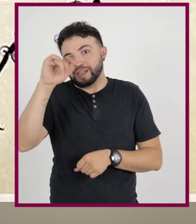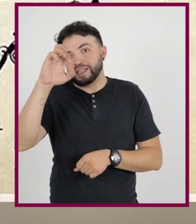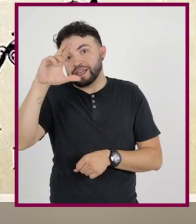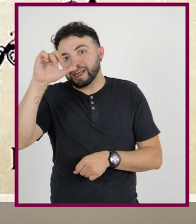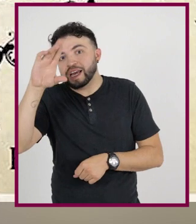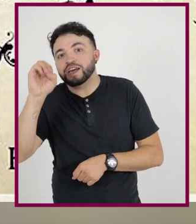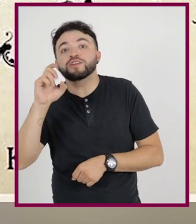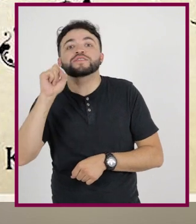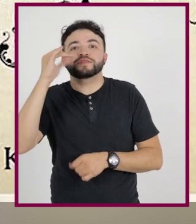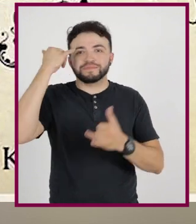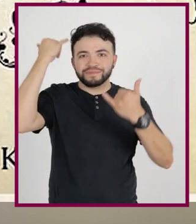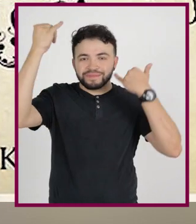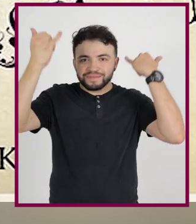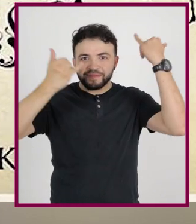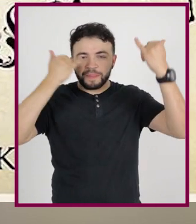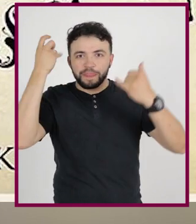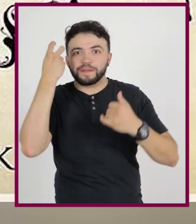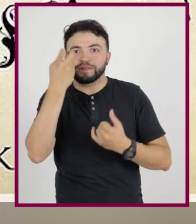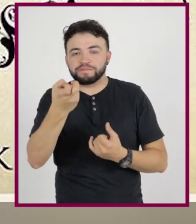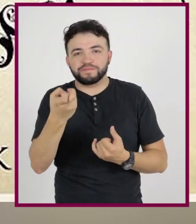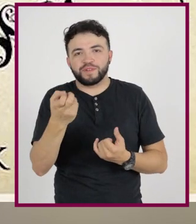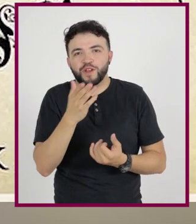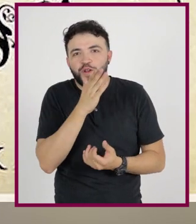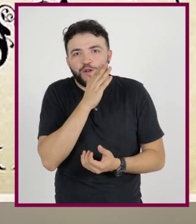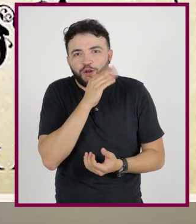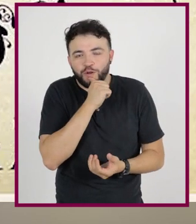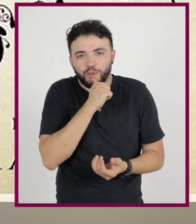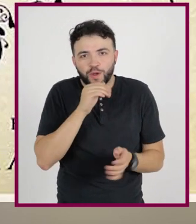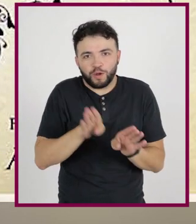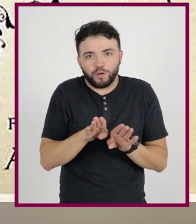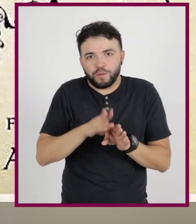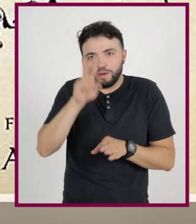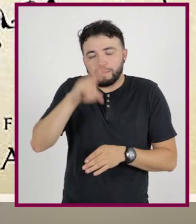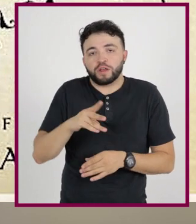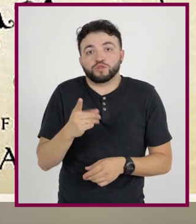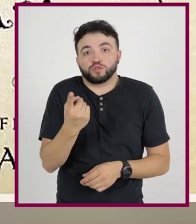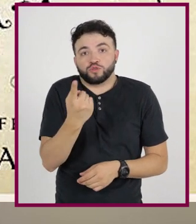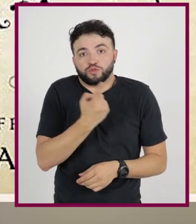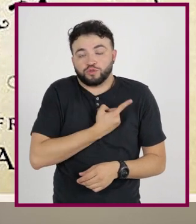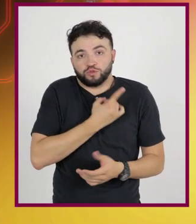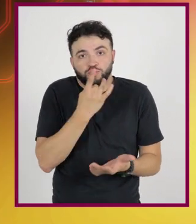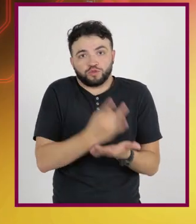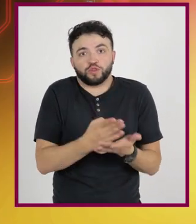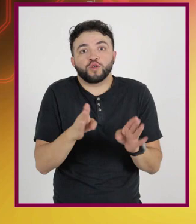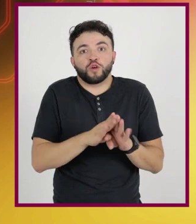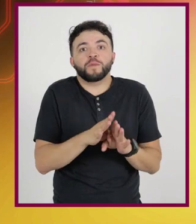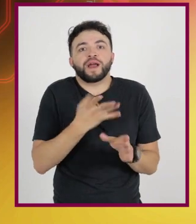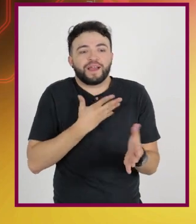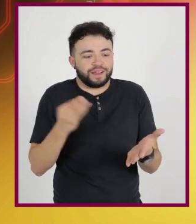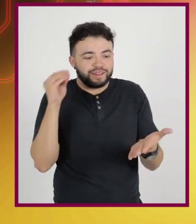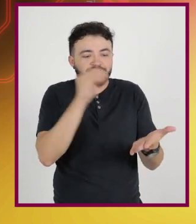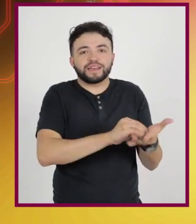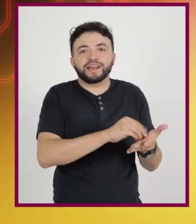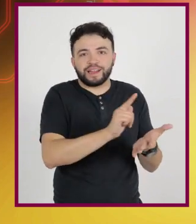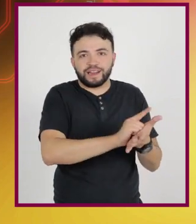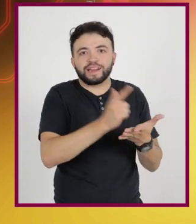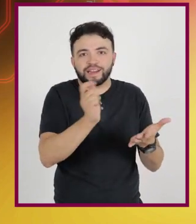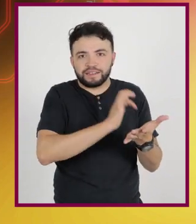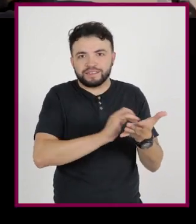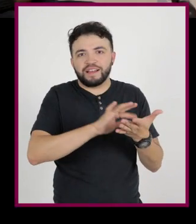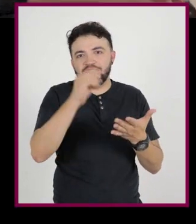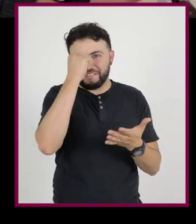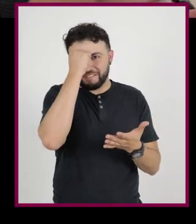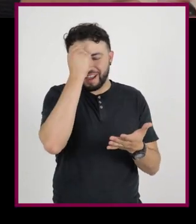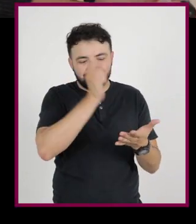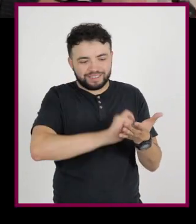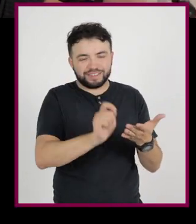vivimos, esto no es posible, solo lo es en el mundo de ese libro particular. Por cierto, perdón por el